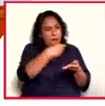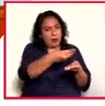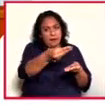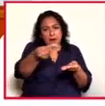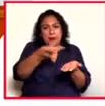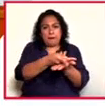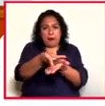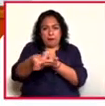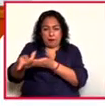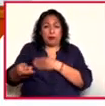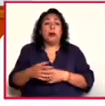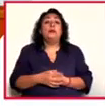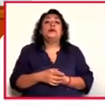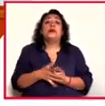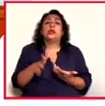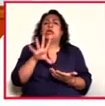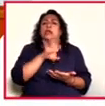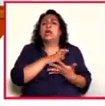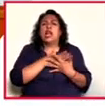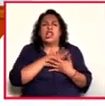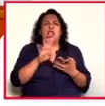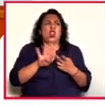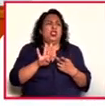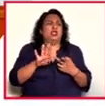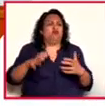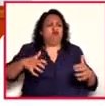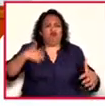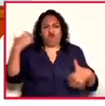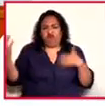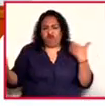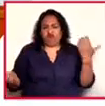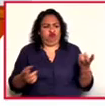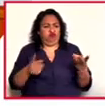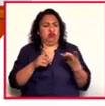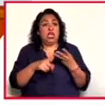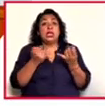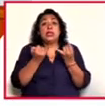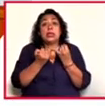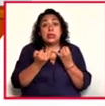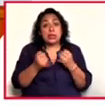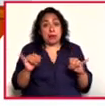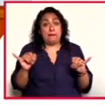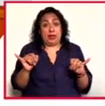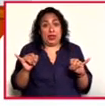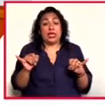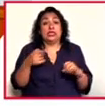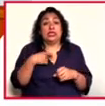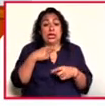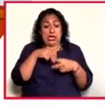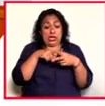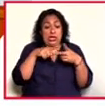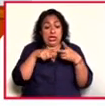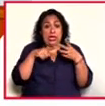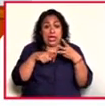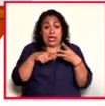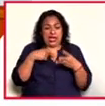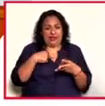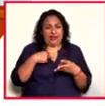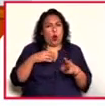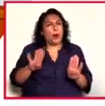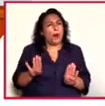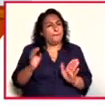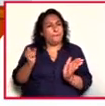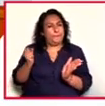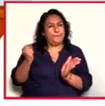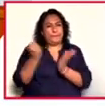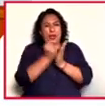La pasión, la indignación, la independencia, sobre todo, son el sello que va a estar